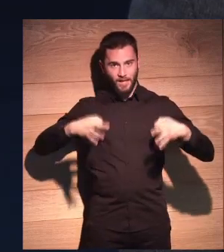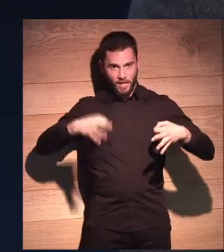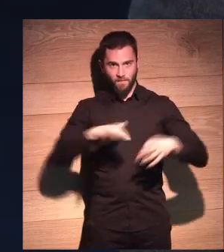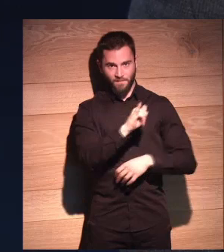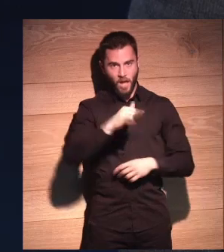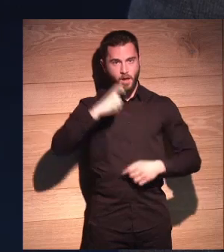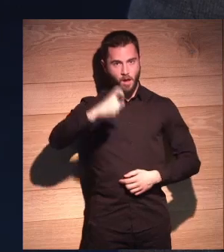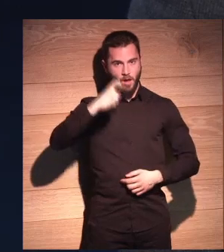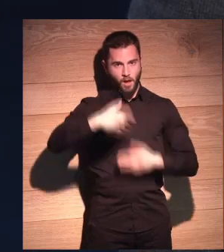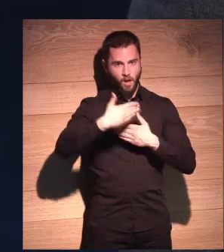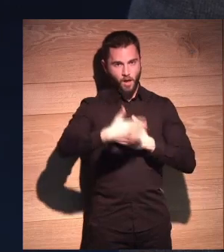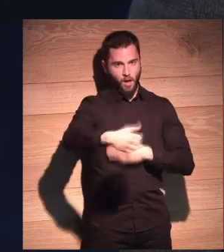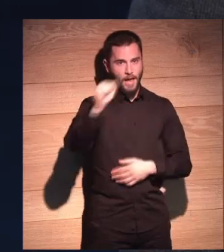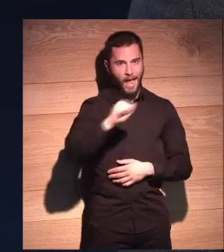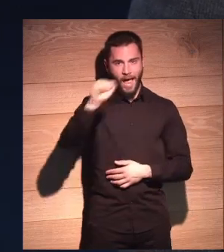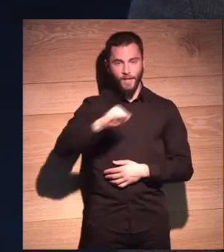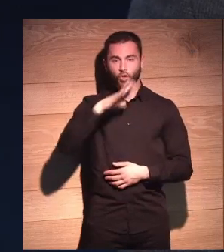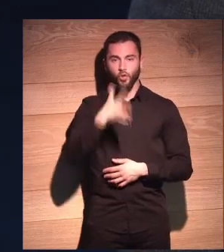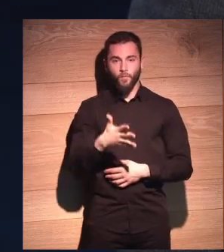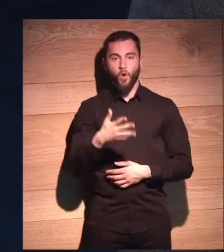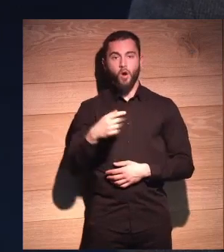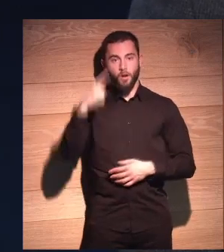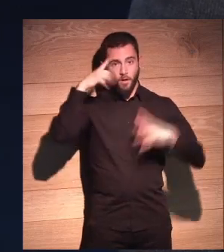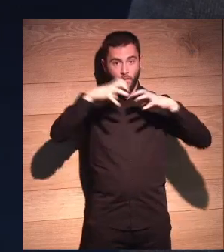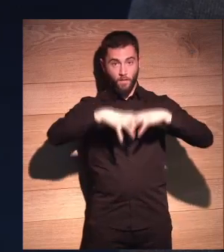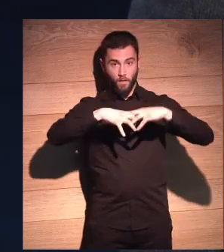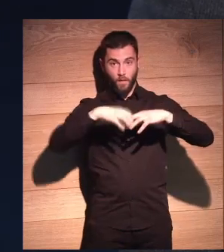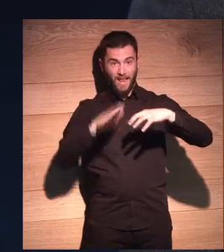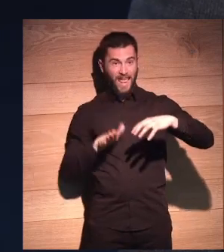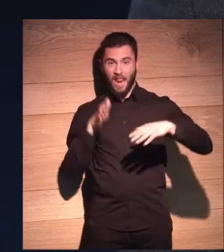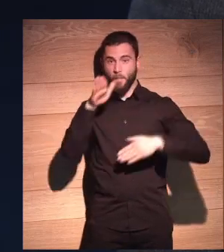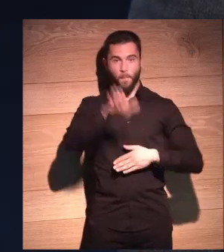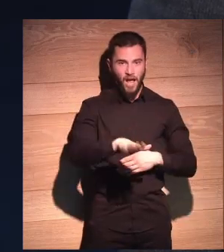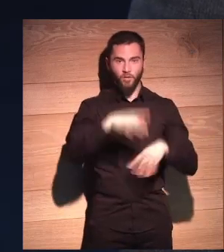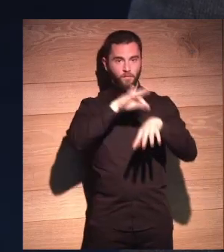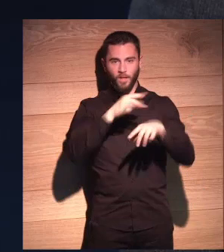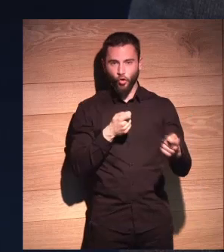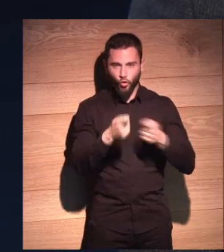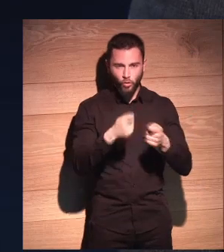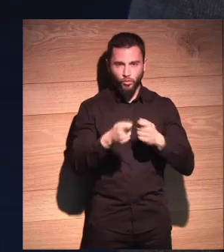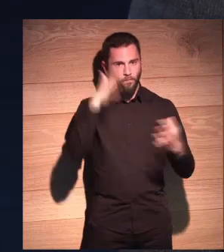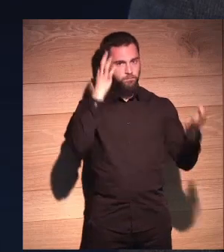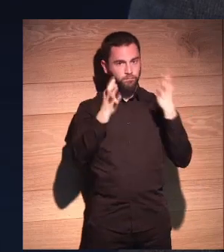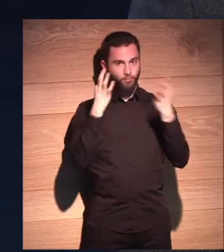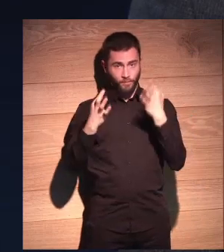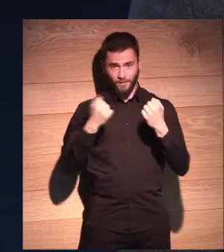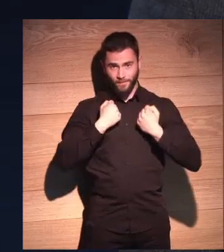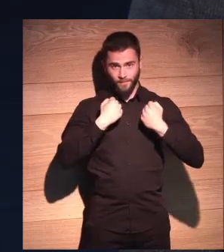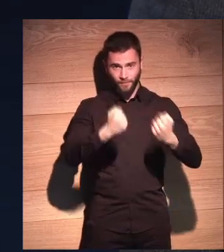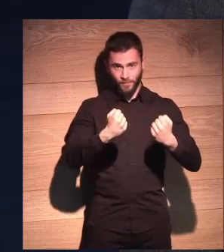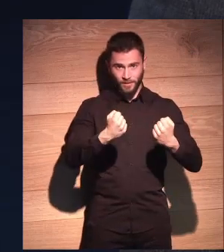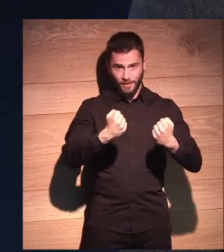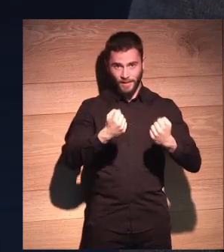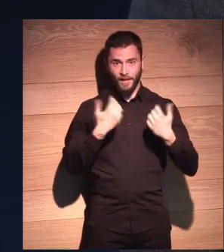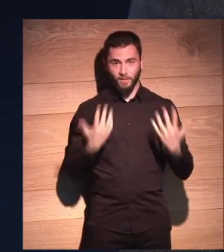ahí. Tardarán muchos años porque el paso al implante, el paso de todos los controles médicos es muy, muy estricto y